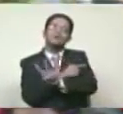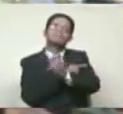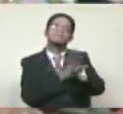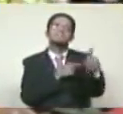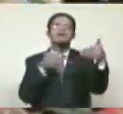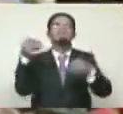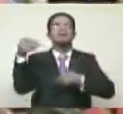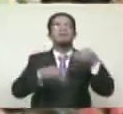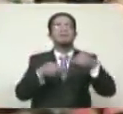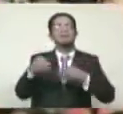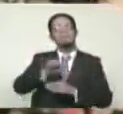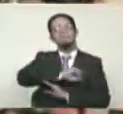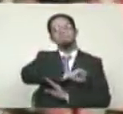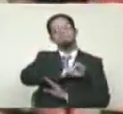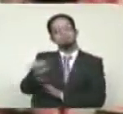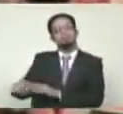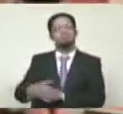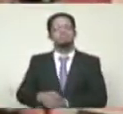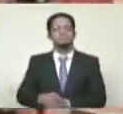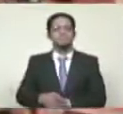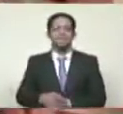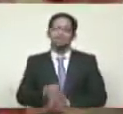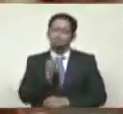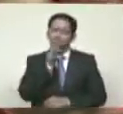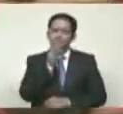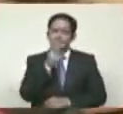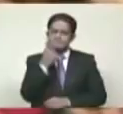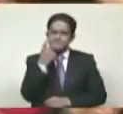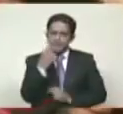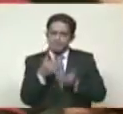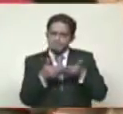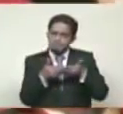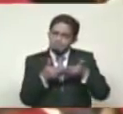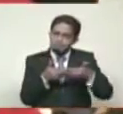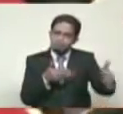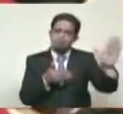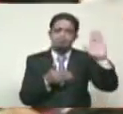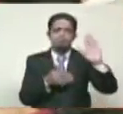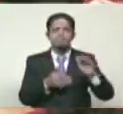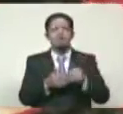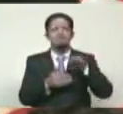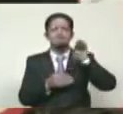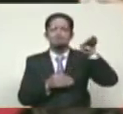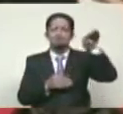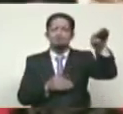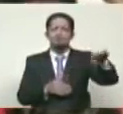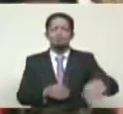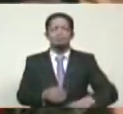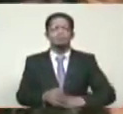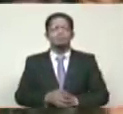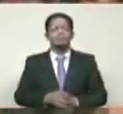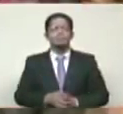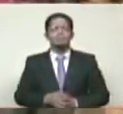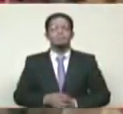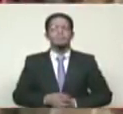de 25, y las que faltan todavía, y las que vienen todavía.